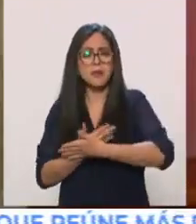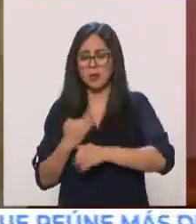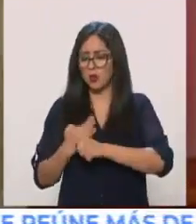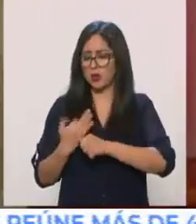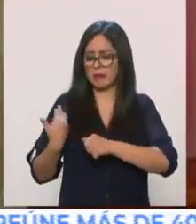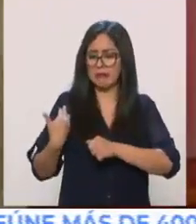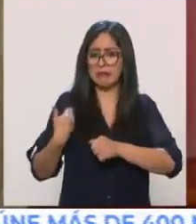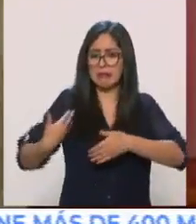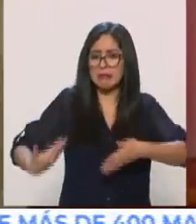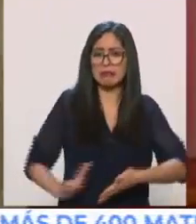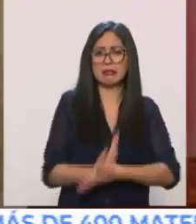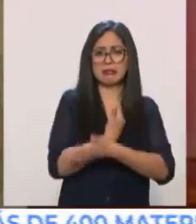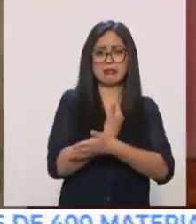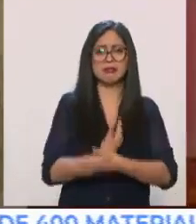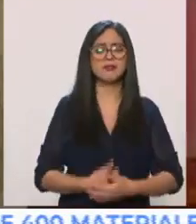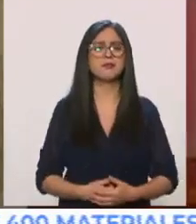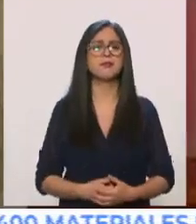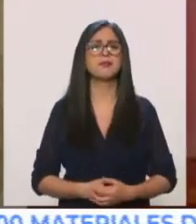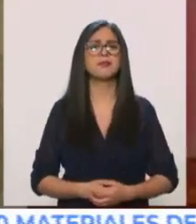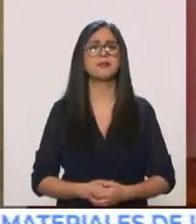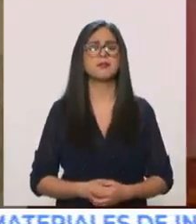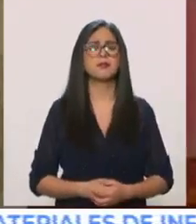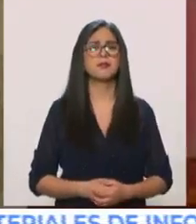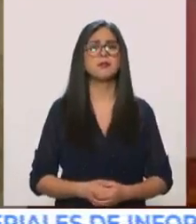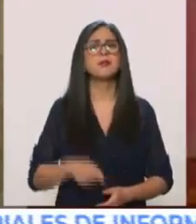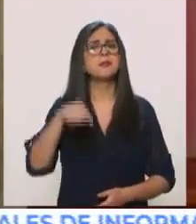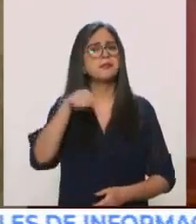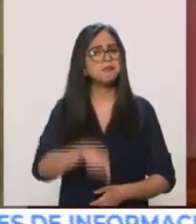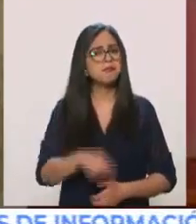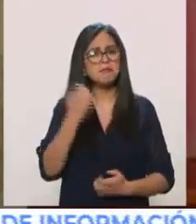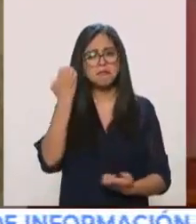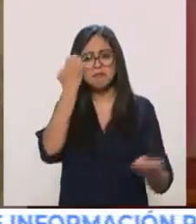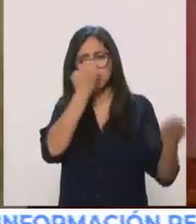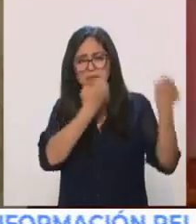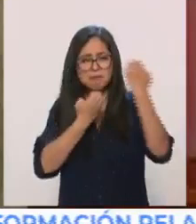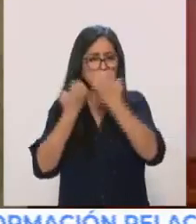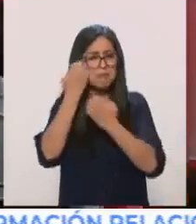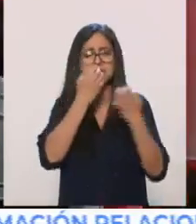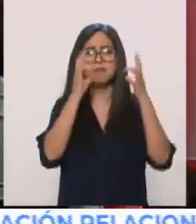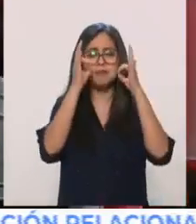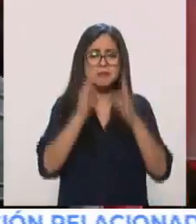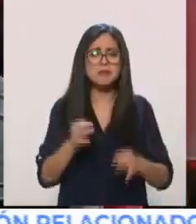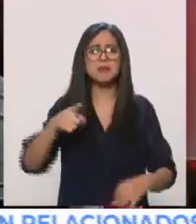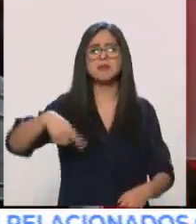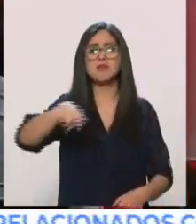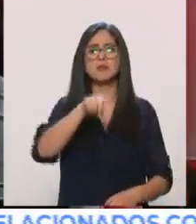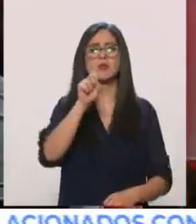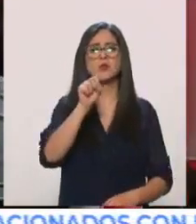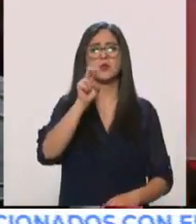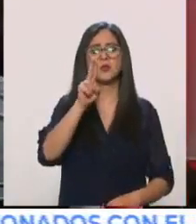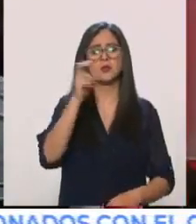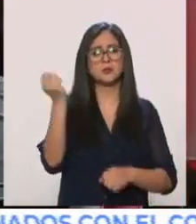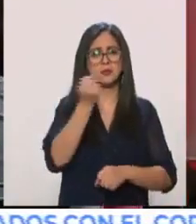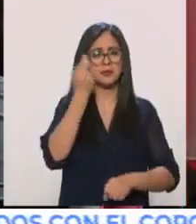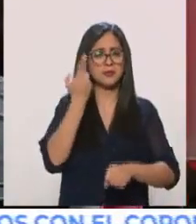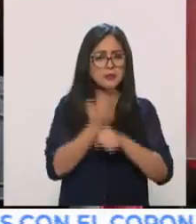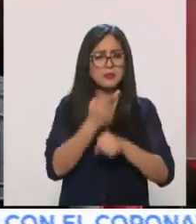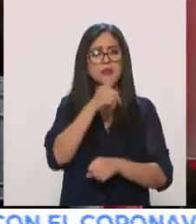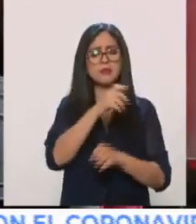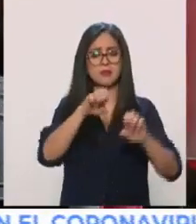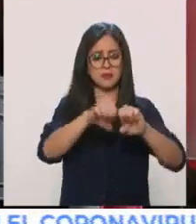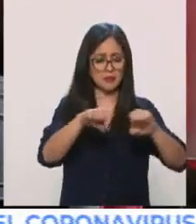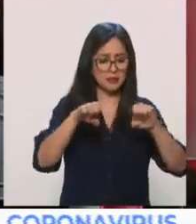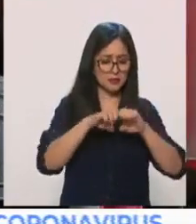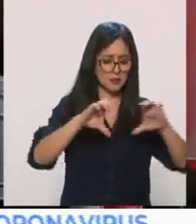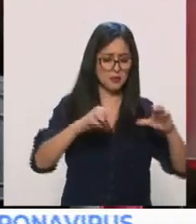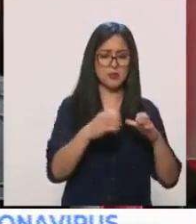sido un ejercicio que se ha revisado por los equipos de la propia subsecretaría, los equipos de